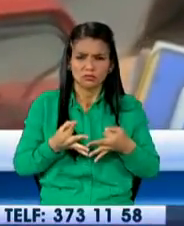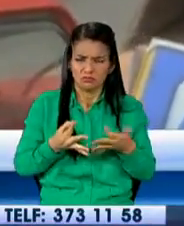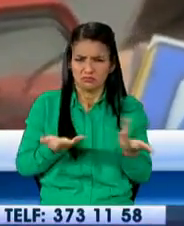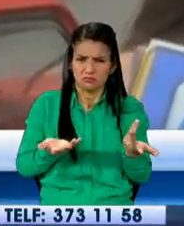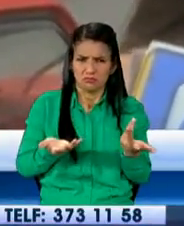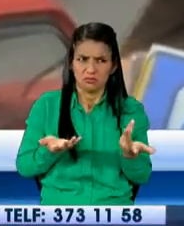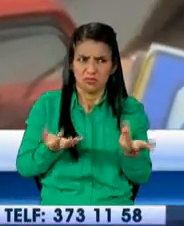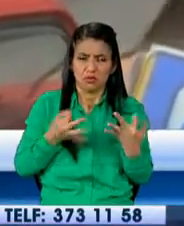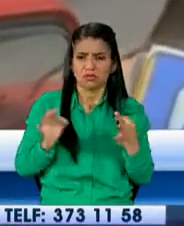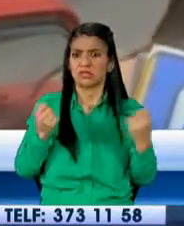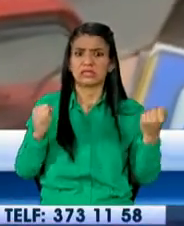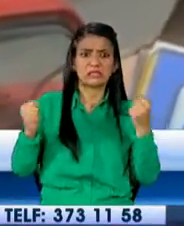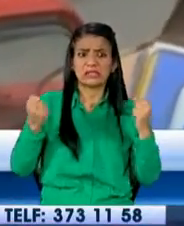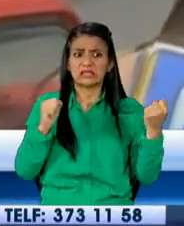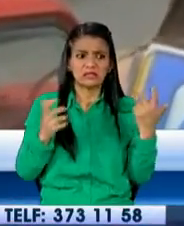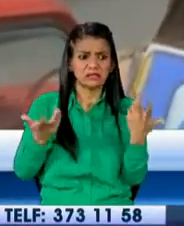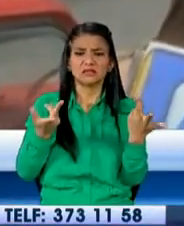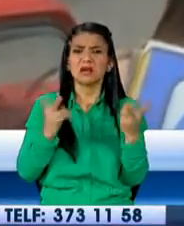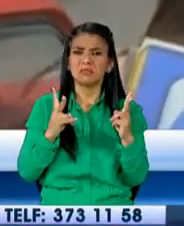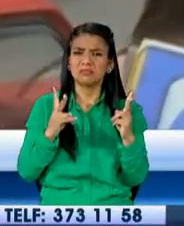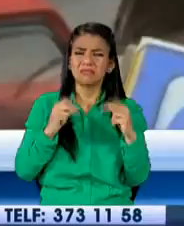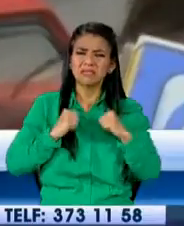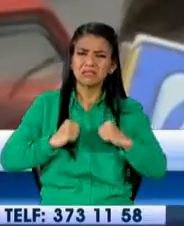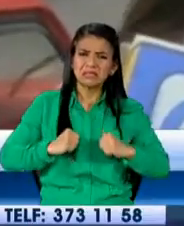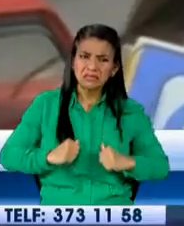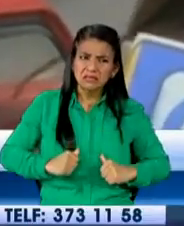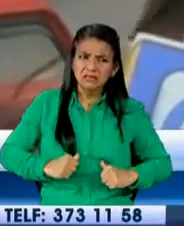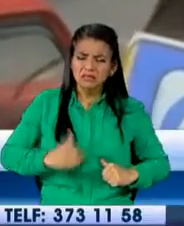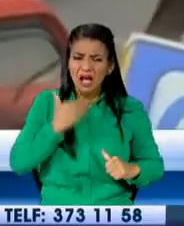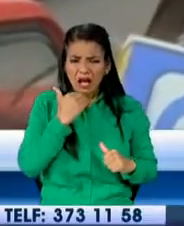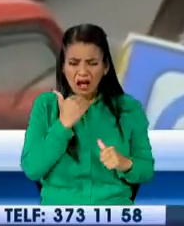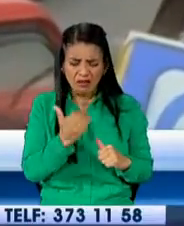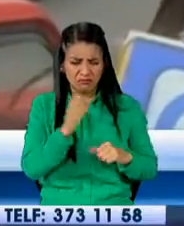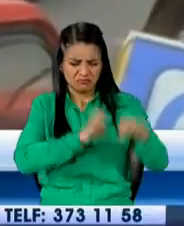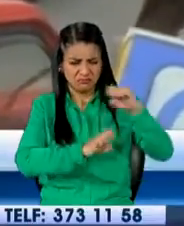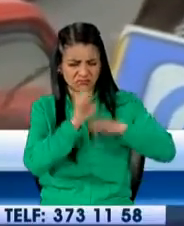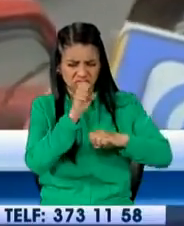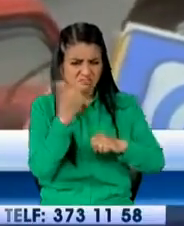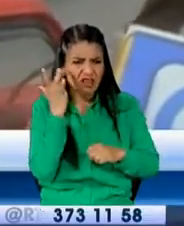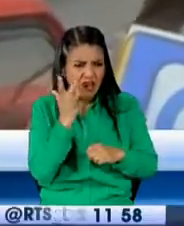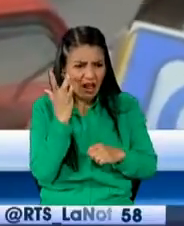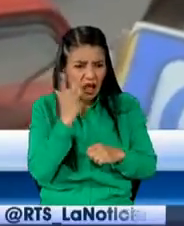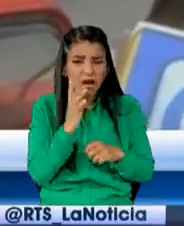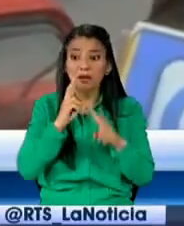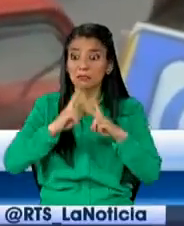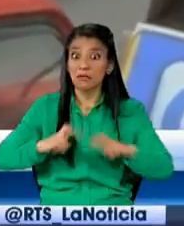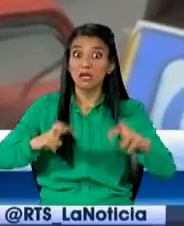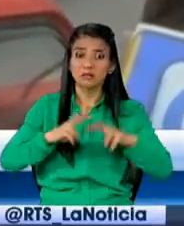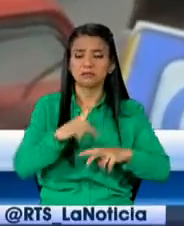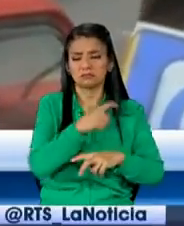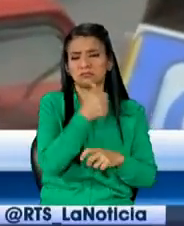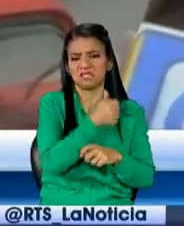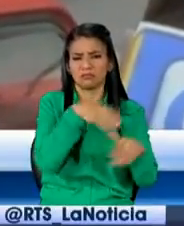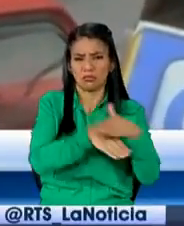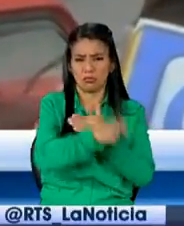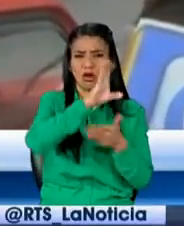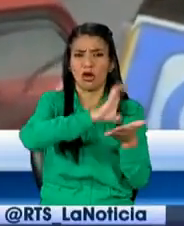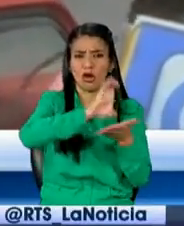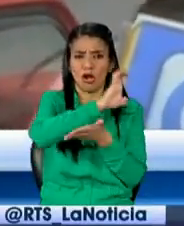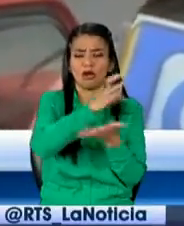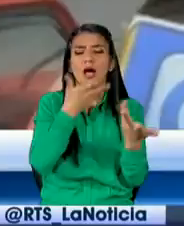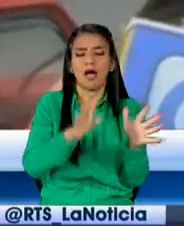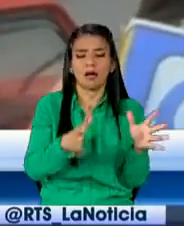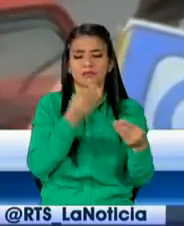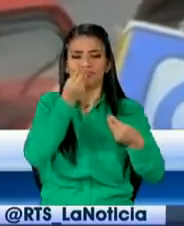se encontraba ansiosa, deprimida, con síntomas de haber sufrido algo. Entonces se hacen las investigaciones, me imagino que dentro del colegio, y se